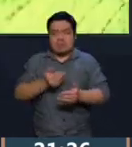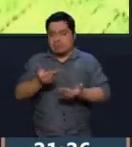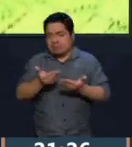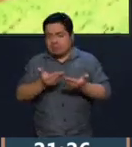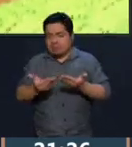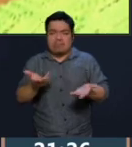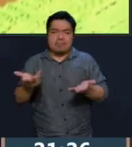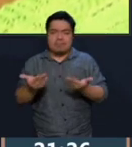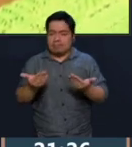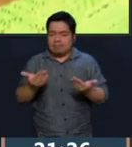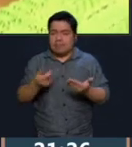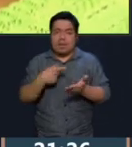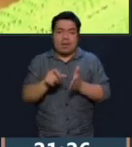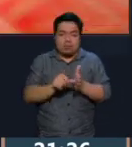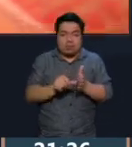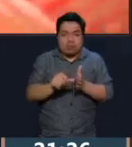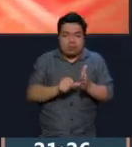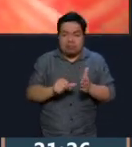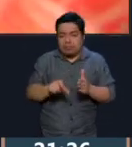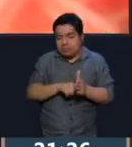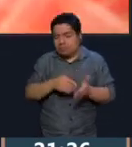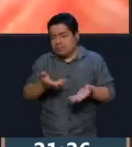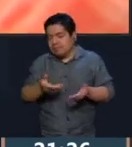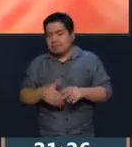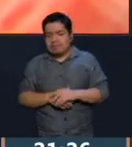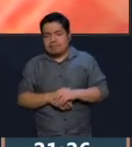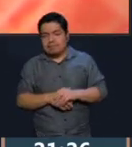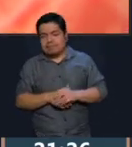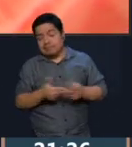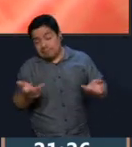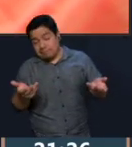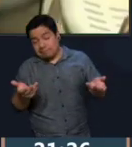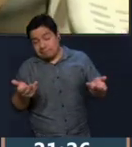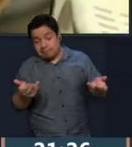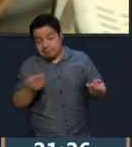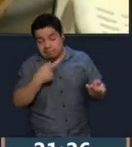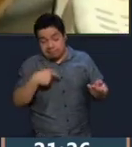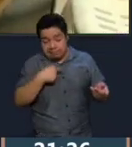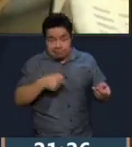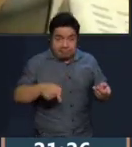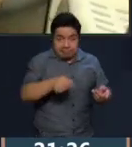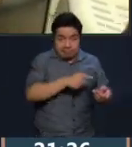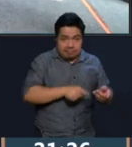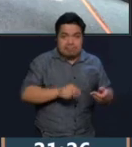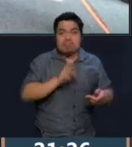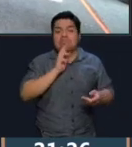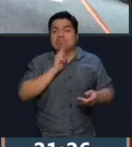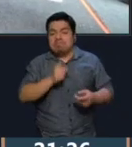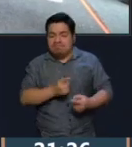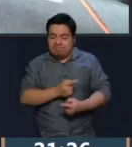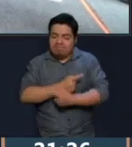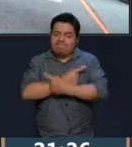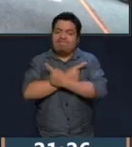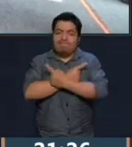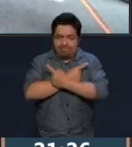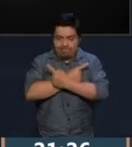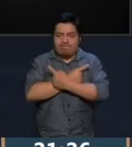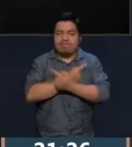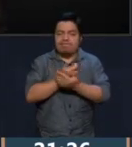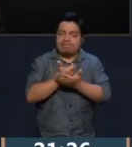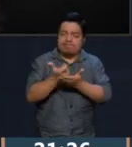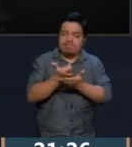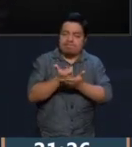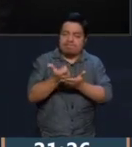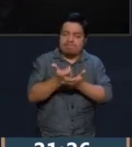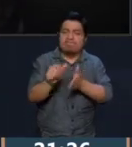salario. Que queremos que pues las personas tengan mejores salarios.